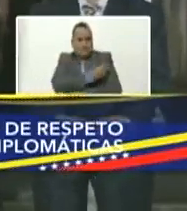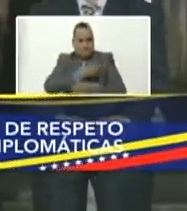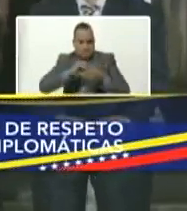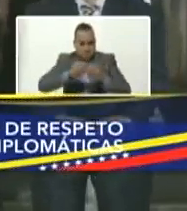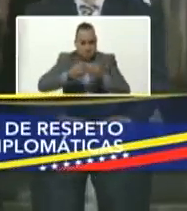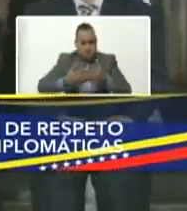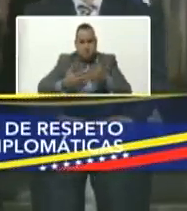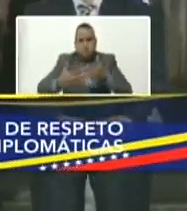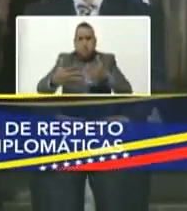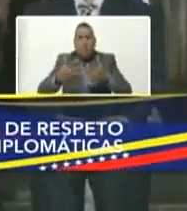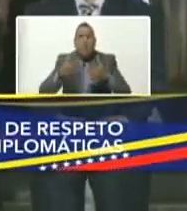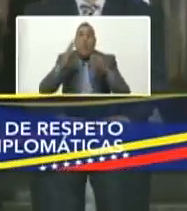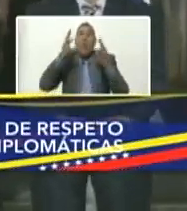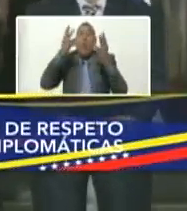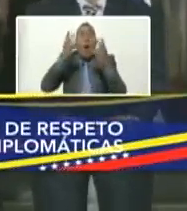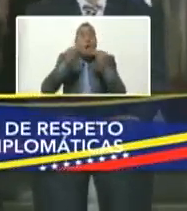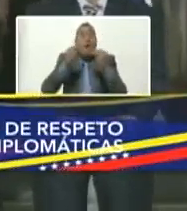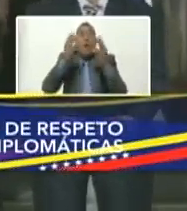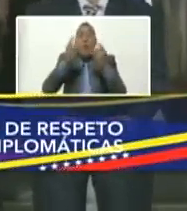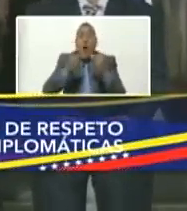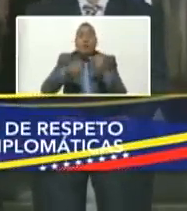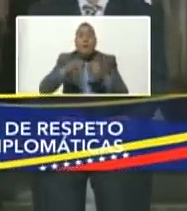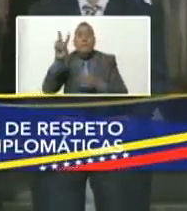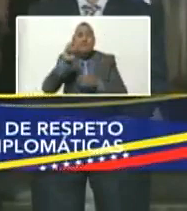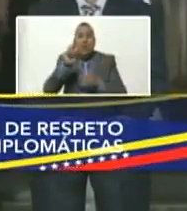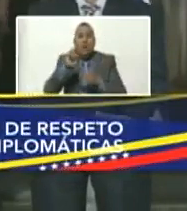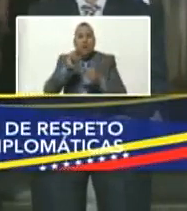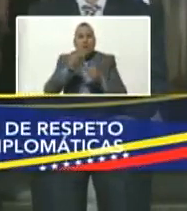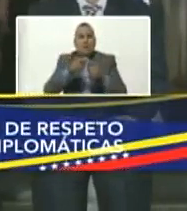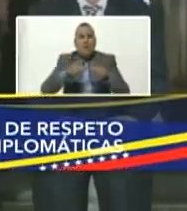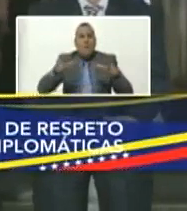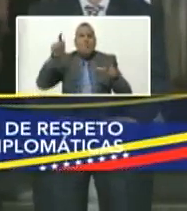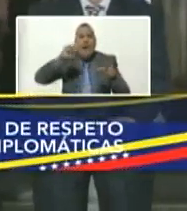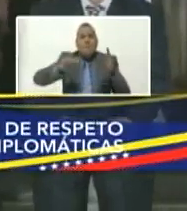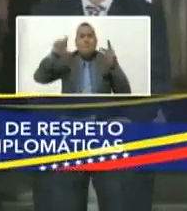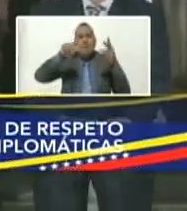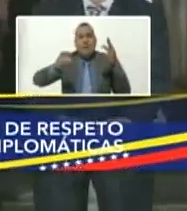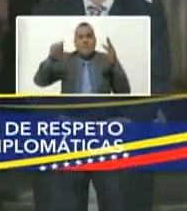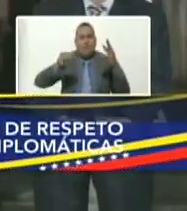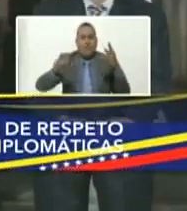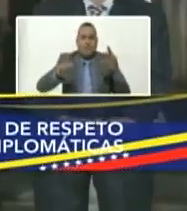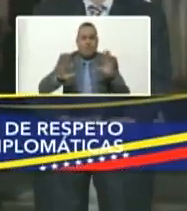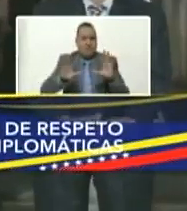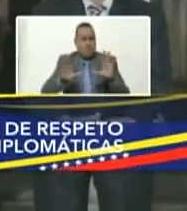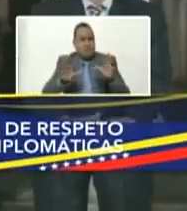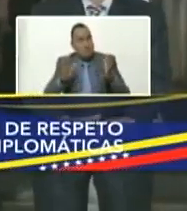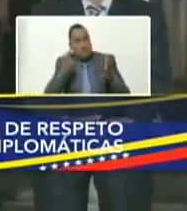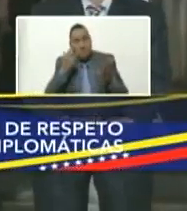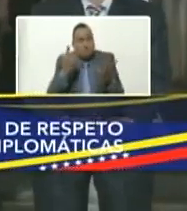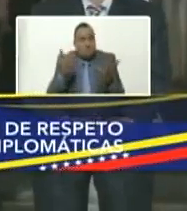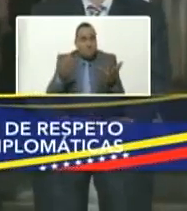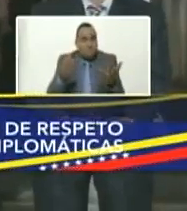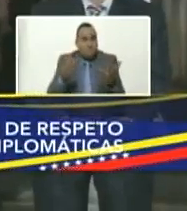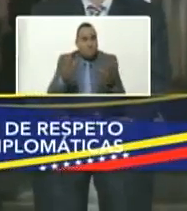proyección de cuántas vacunas se van a producir en Venezuela por mes está en fase de